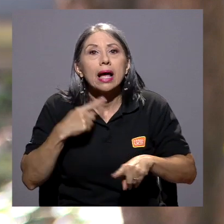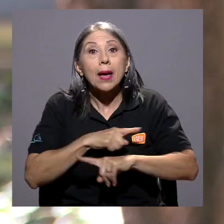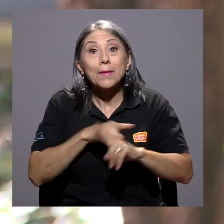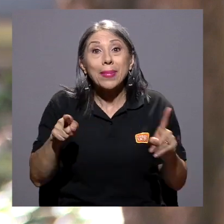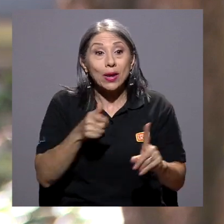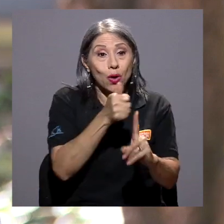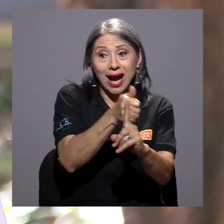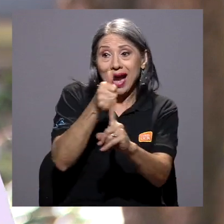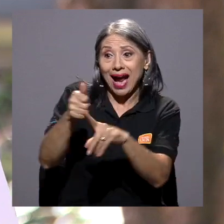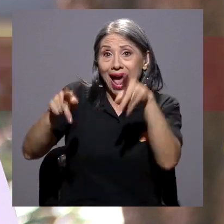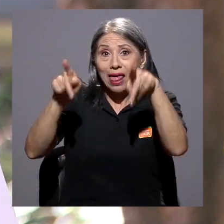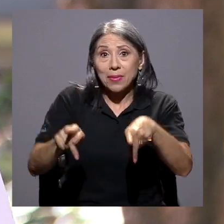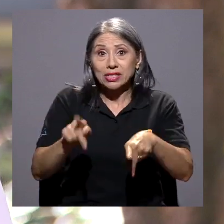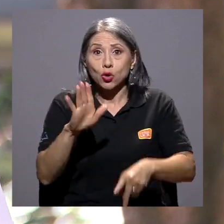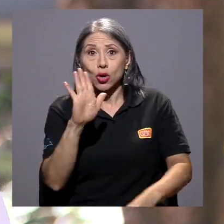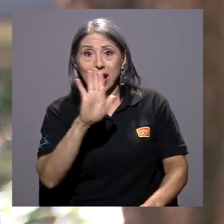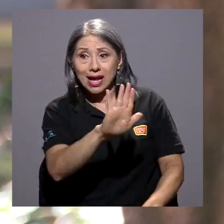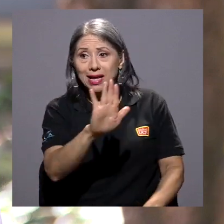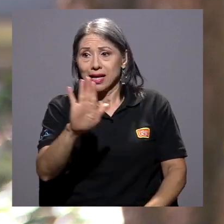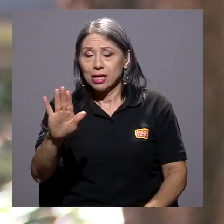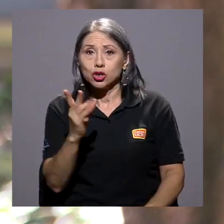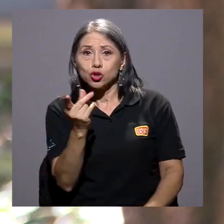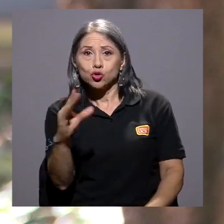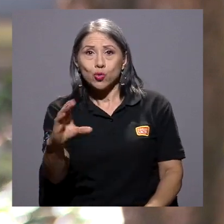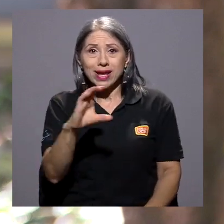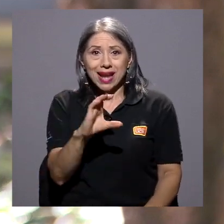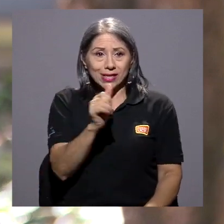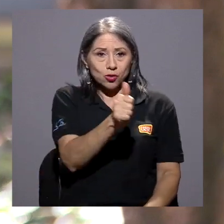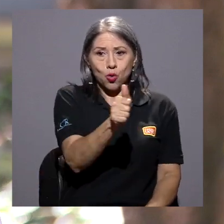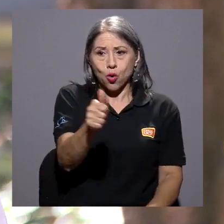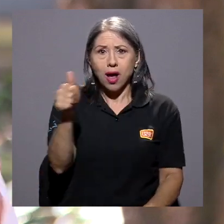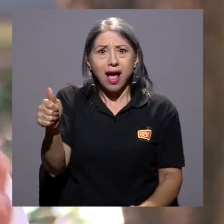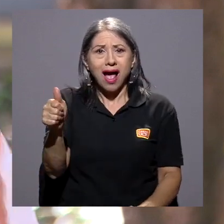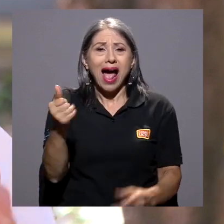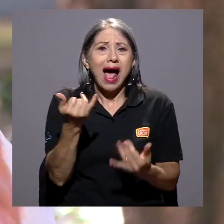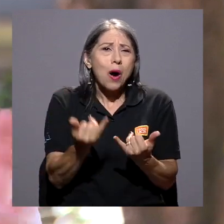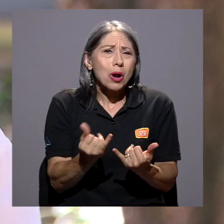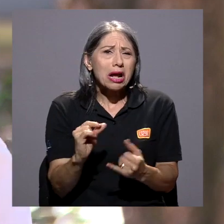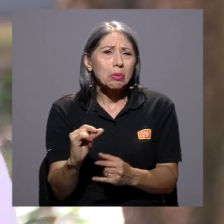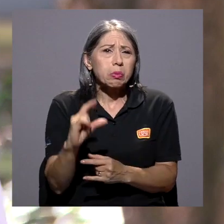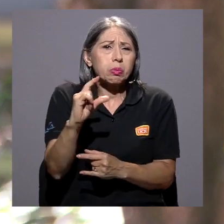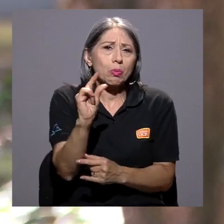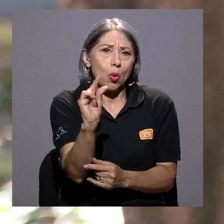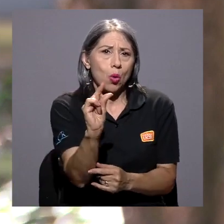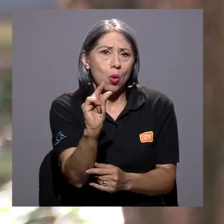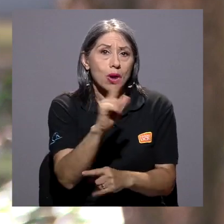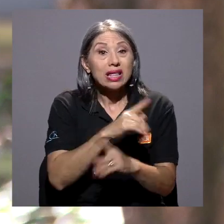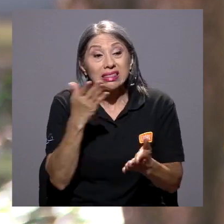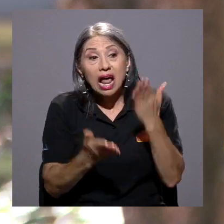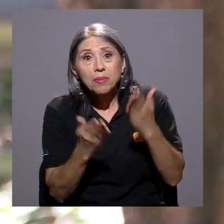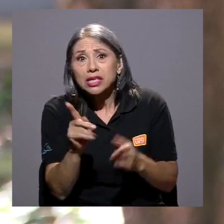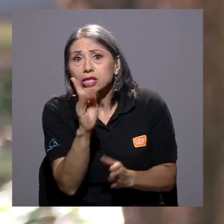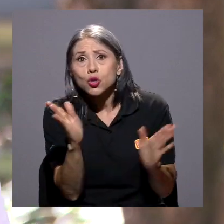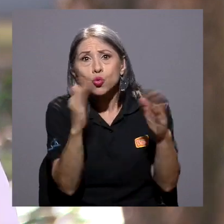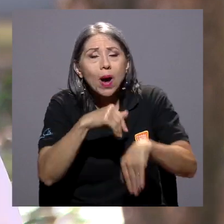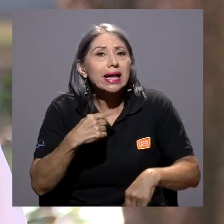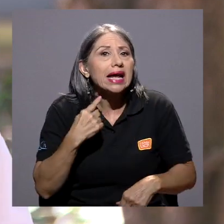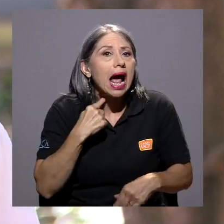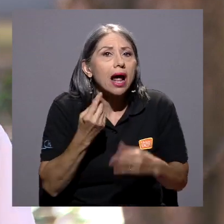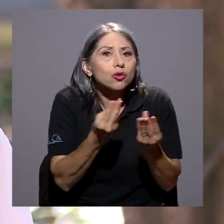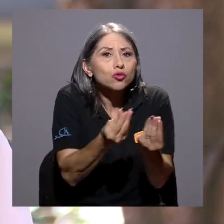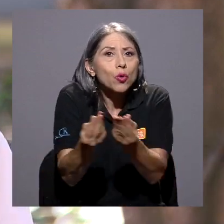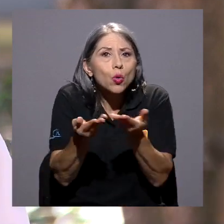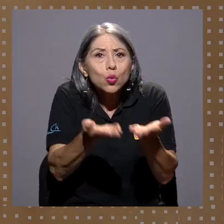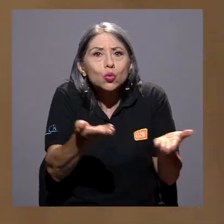o el ingreso per cápita de la población ha crecido un poco menos. Entonces ahí tal vez el crecimiento de los precios no es tan elevado, pero sí estamos